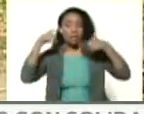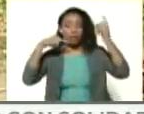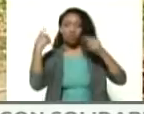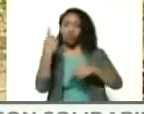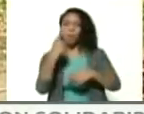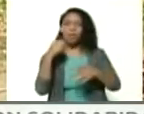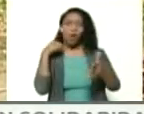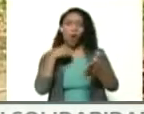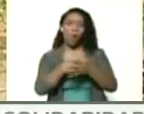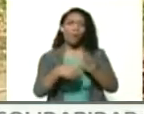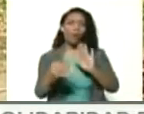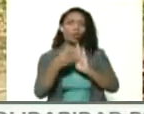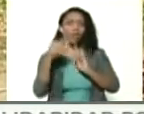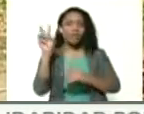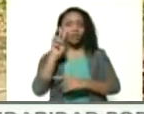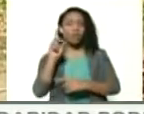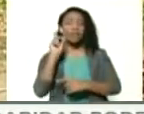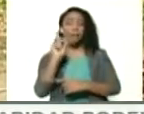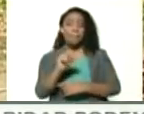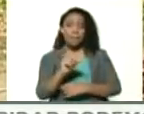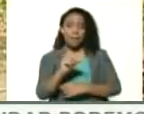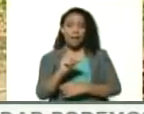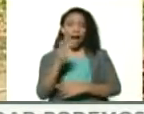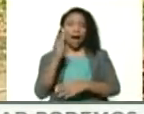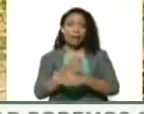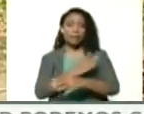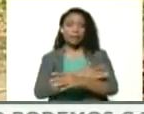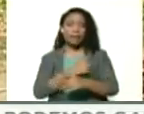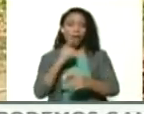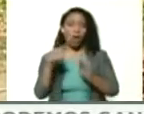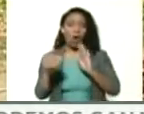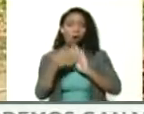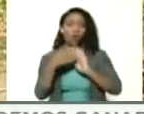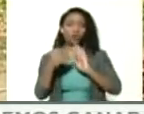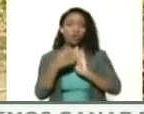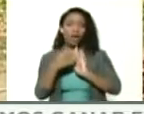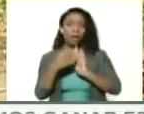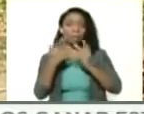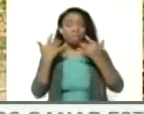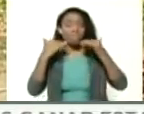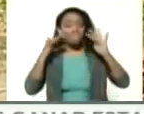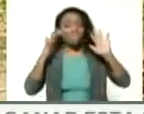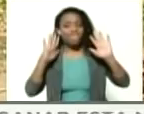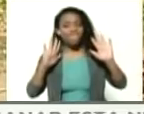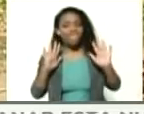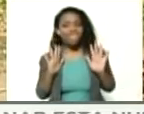golpe contra Venezuela, sino también un golpe preventivo contra el ya prácticamente,